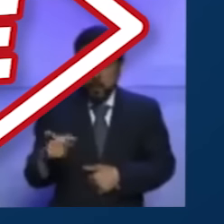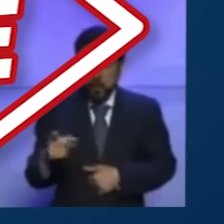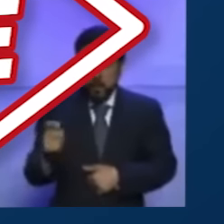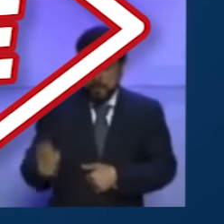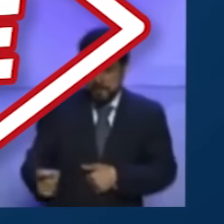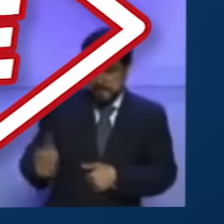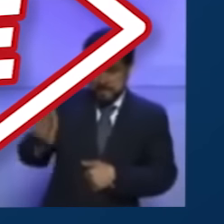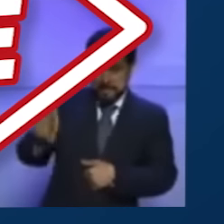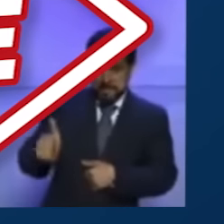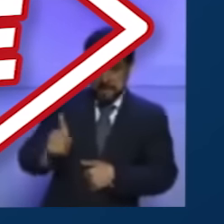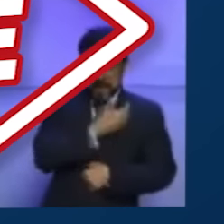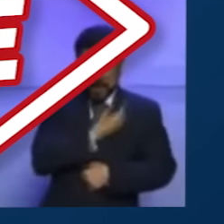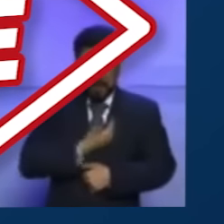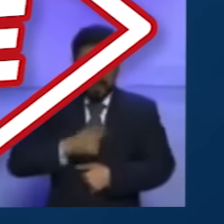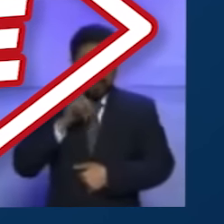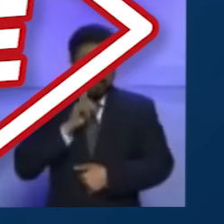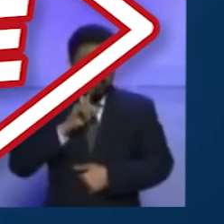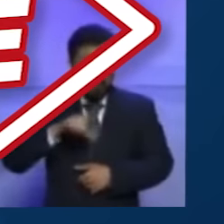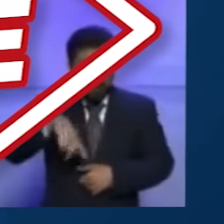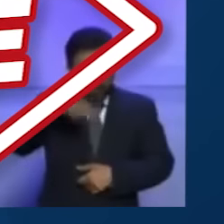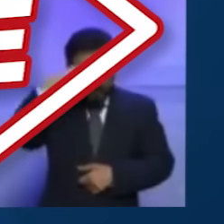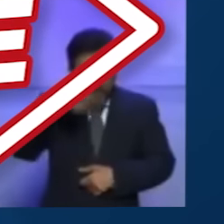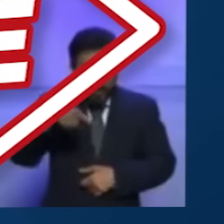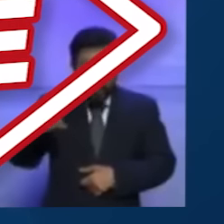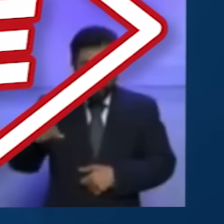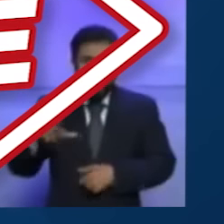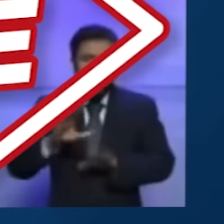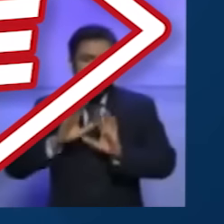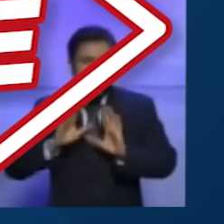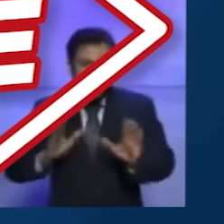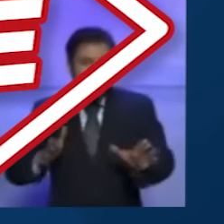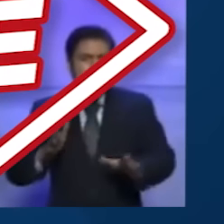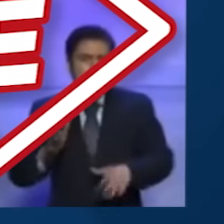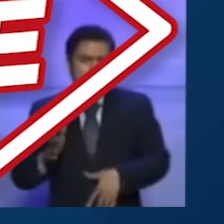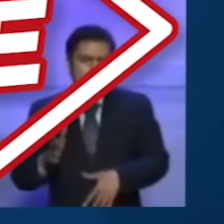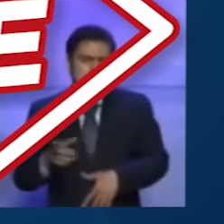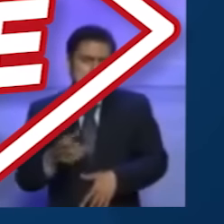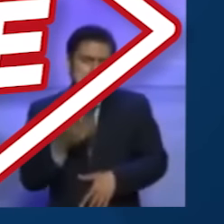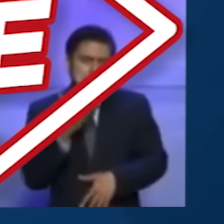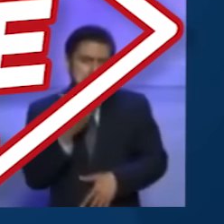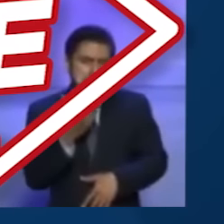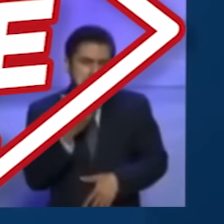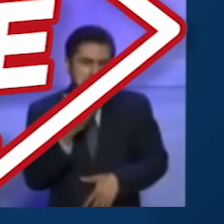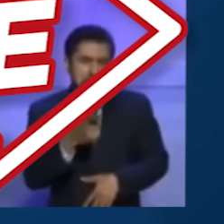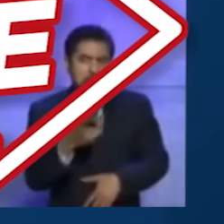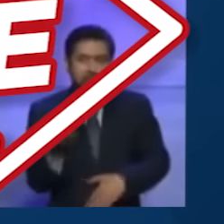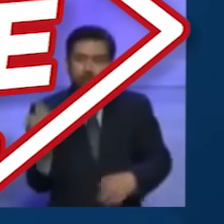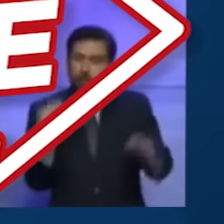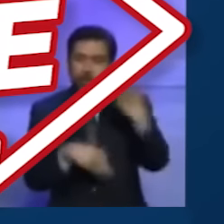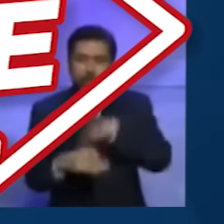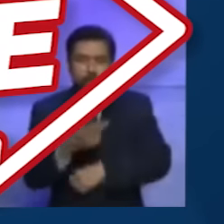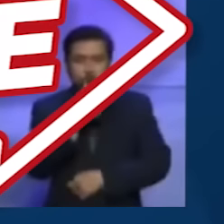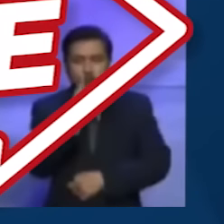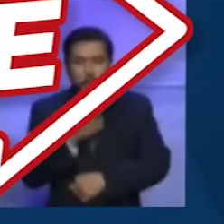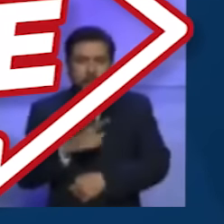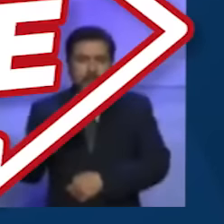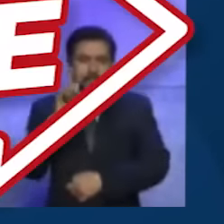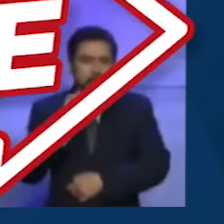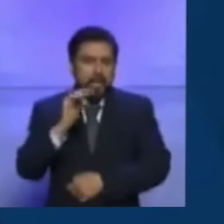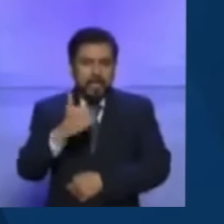de México demuestra que la ciudadanía tiene la convicción por vivir en una sociedad más